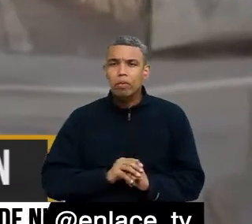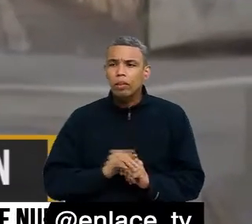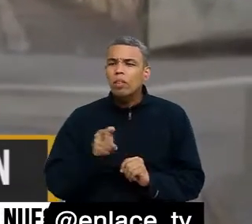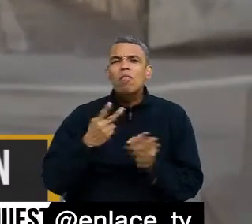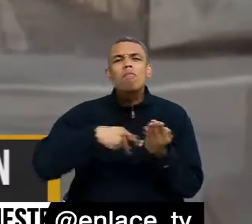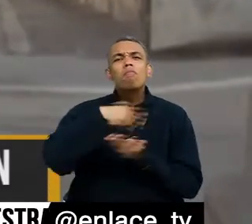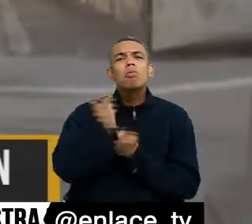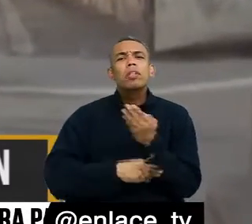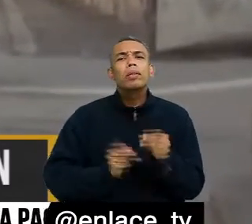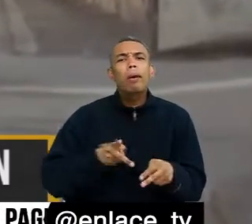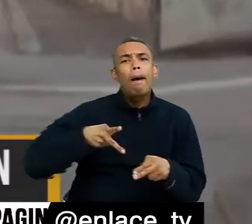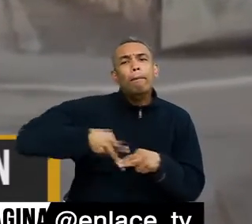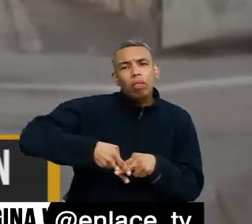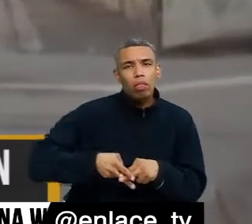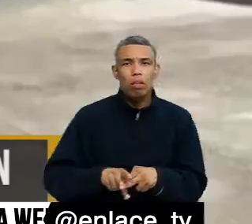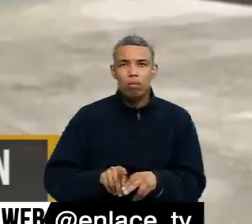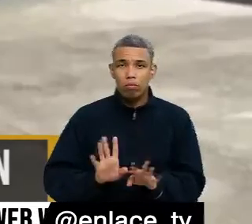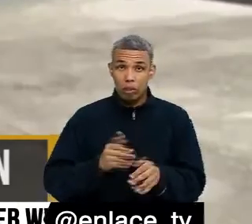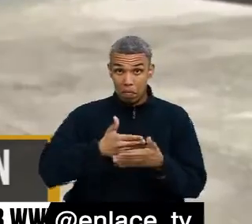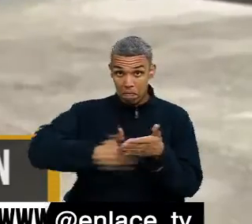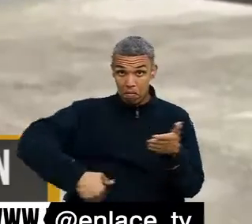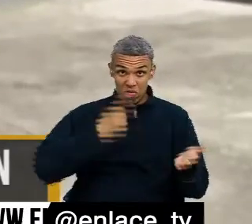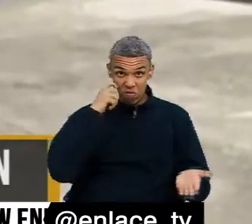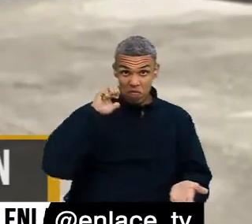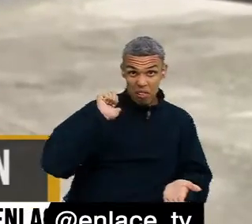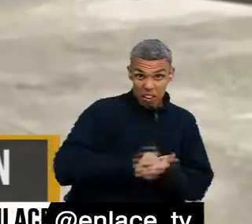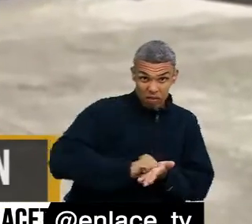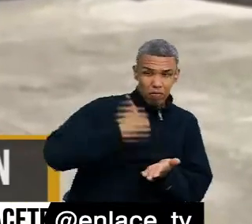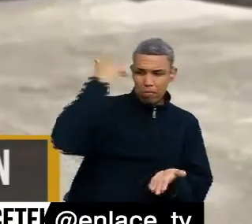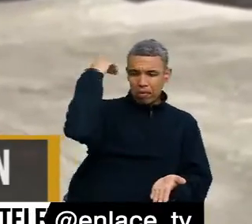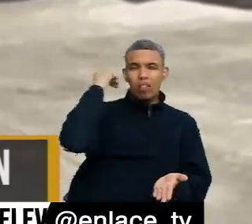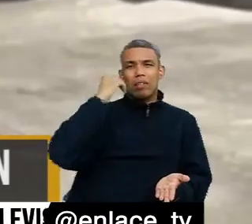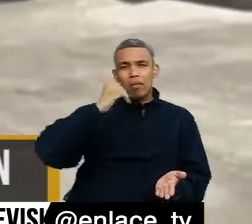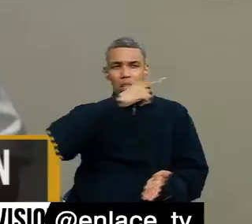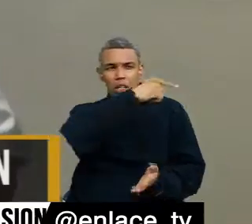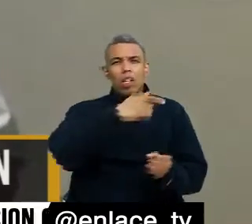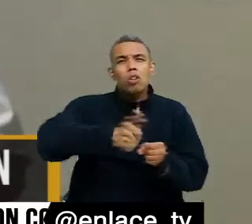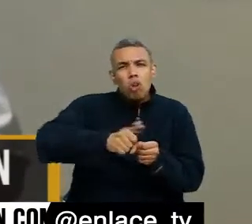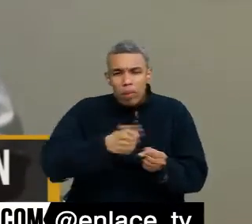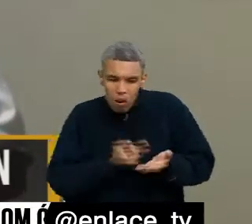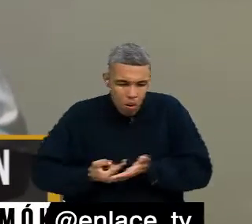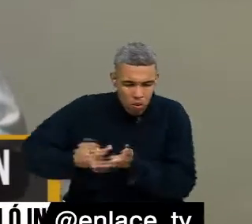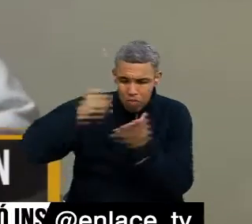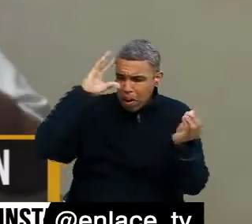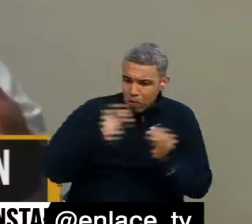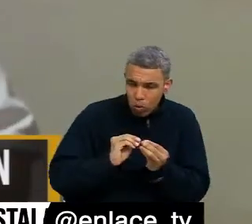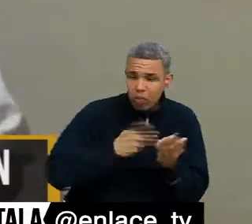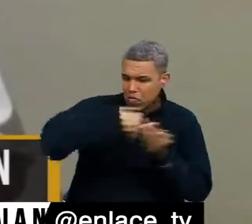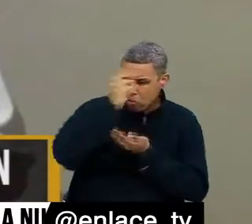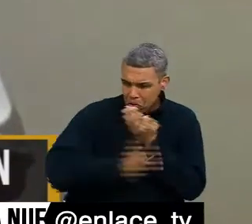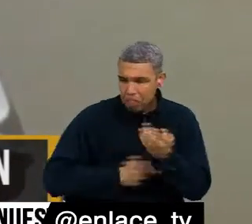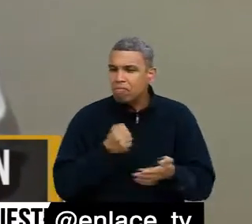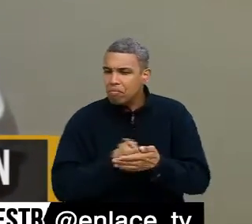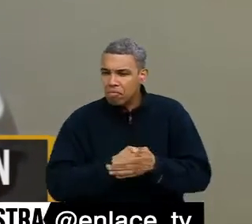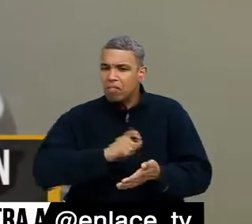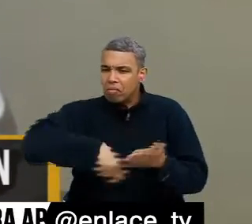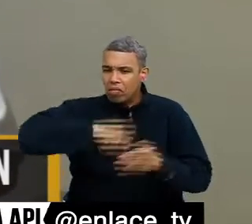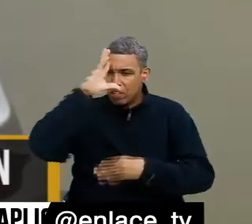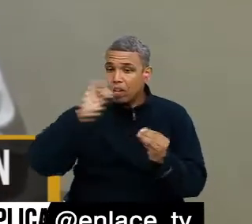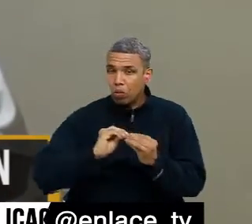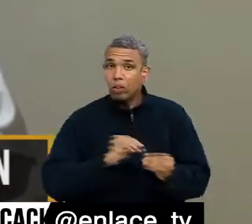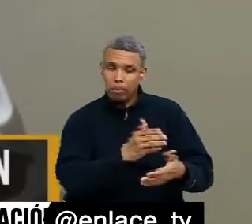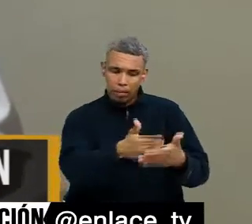se evidencian aquí las actas, y en ellas hemos podido avanzar que ya estamos